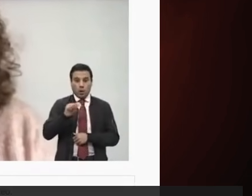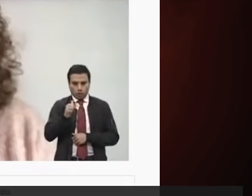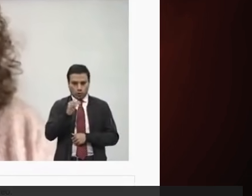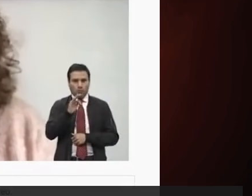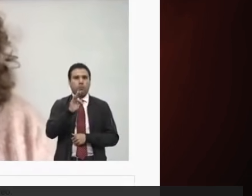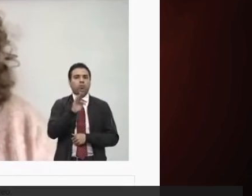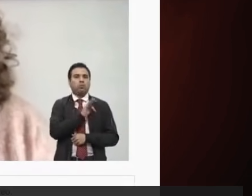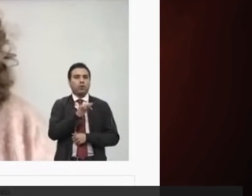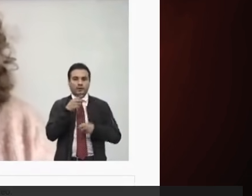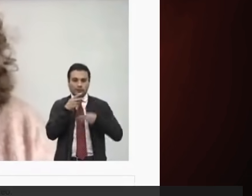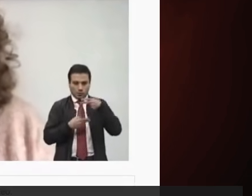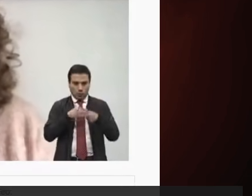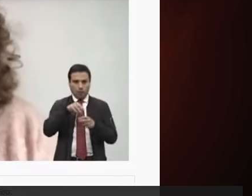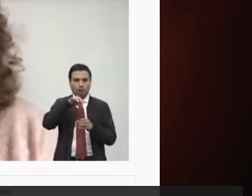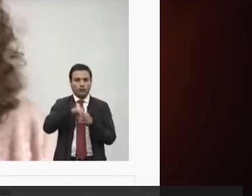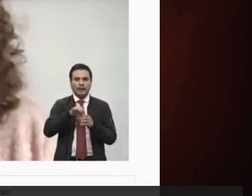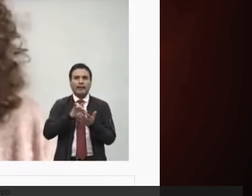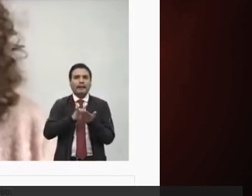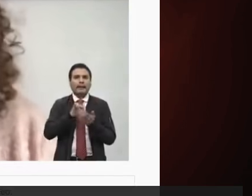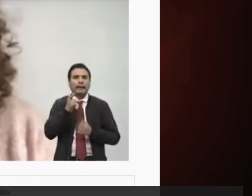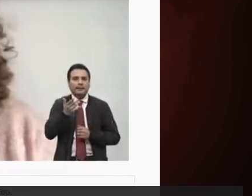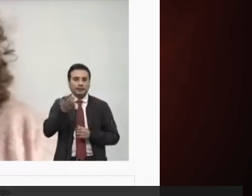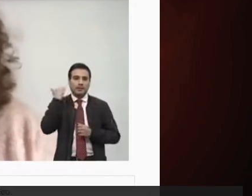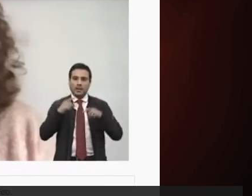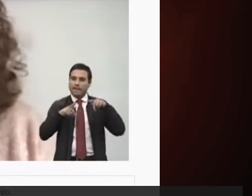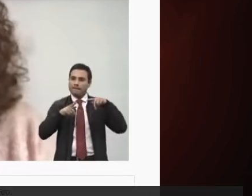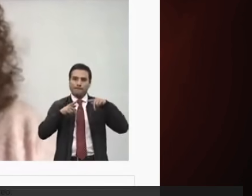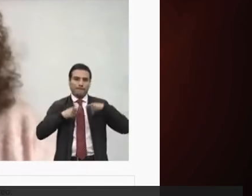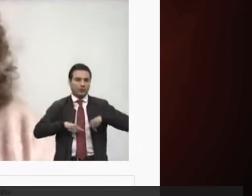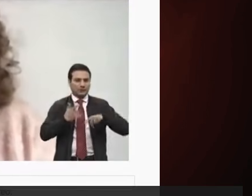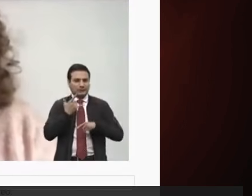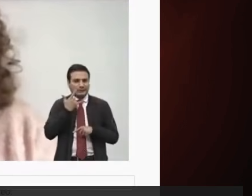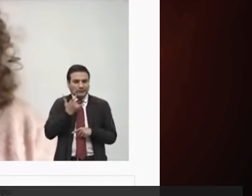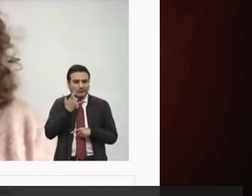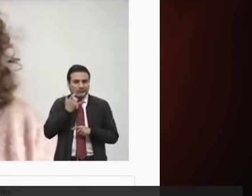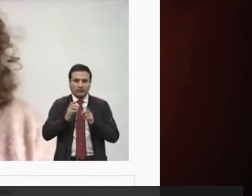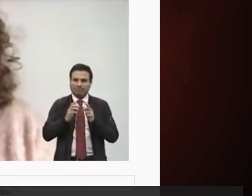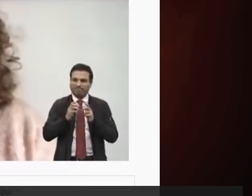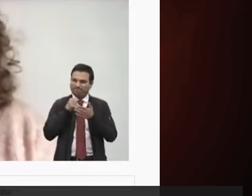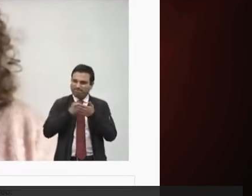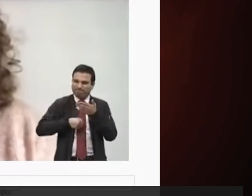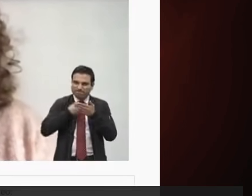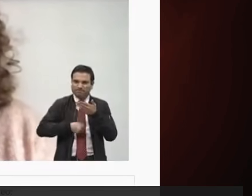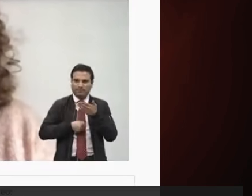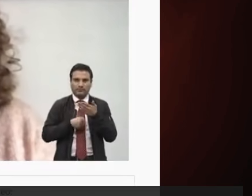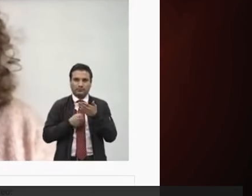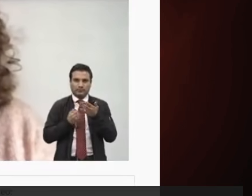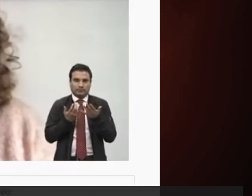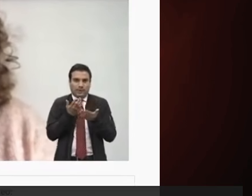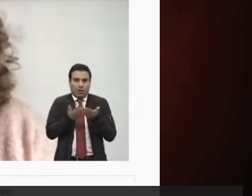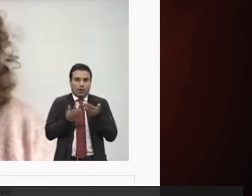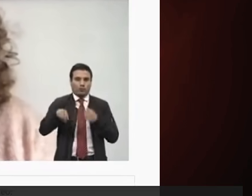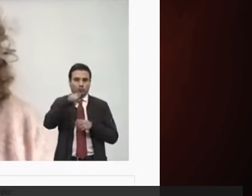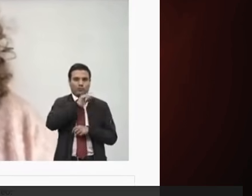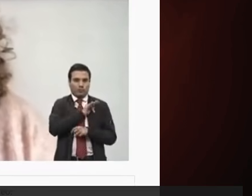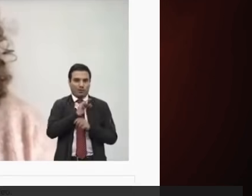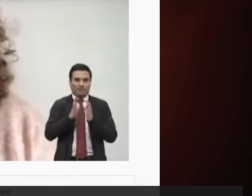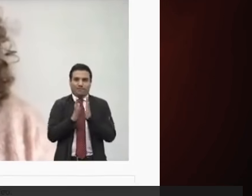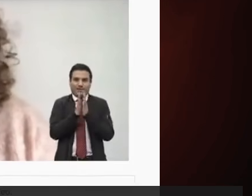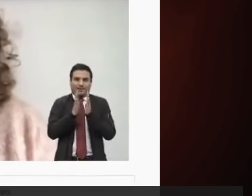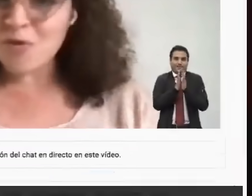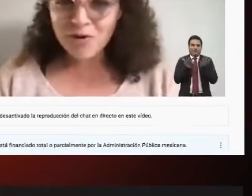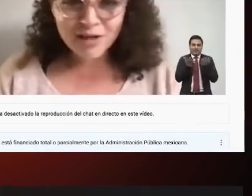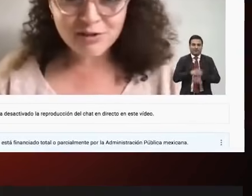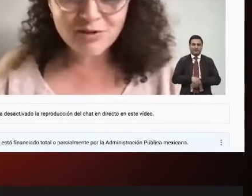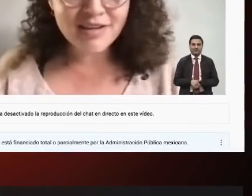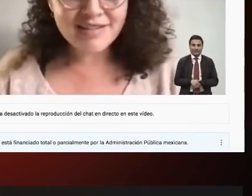personas que estuvieron empujando para que pudiéramos participar y esto es lo que podemos hacer en esta consulta popular ya